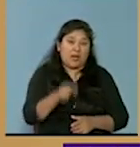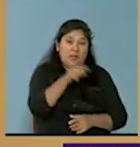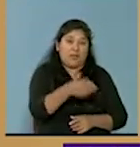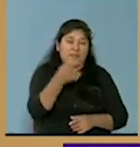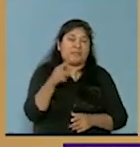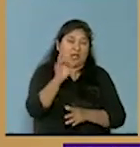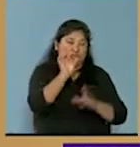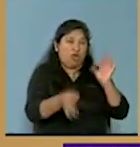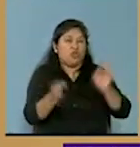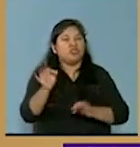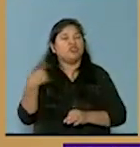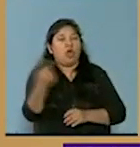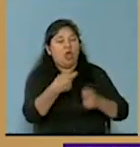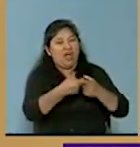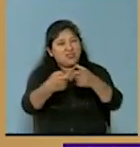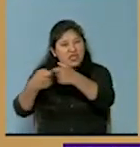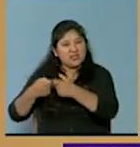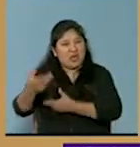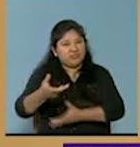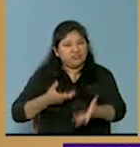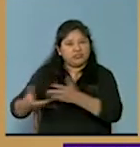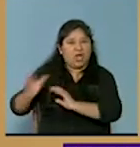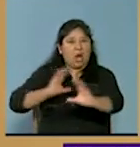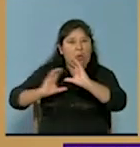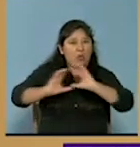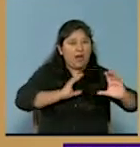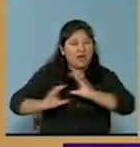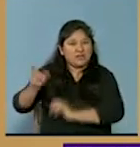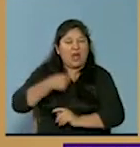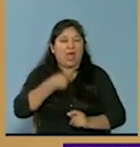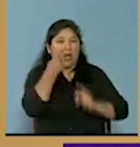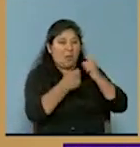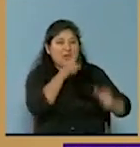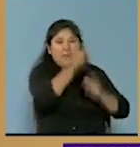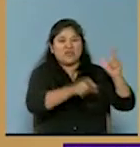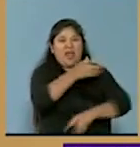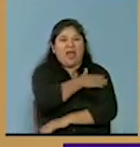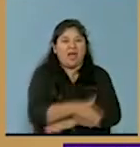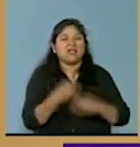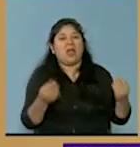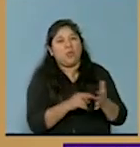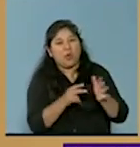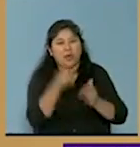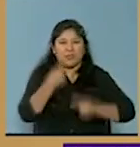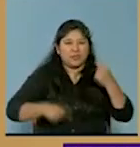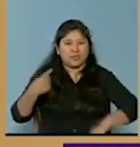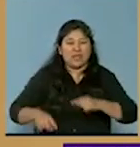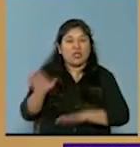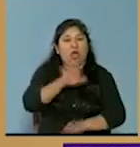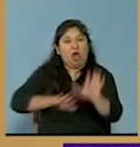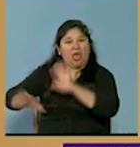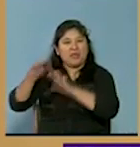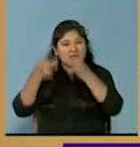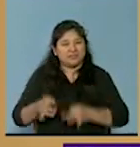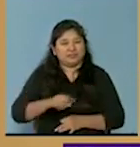noche del domingo entonces bueno así nos vamos comunicando entre nosotros para tener una realidad es para actuar mejor y que realmente